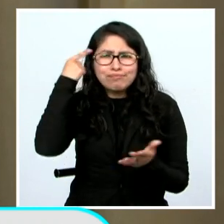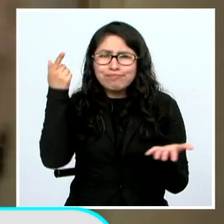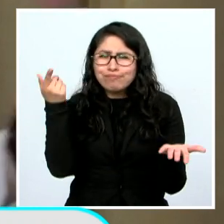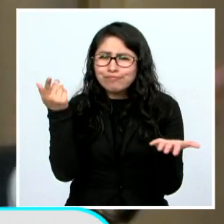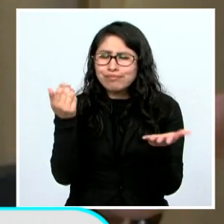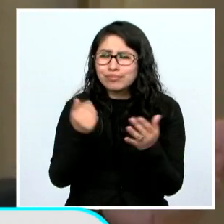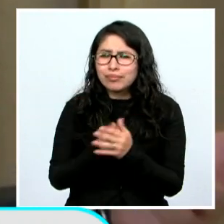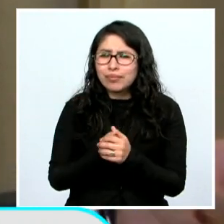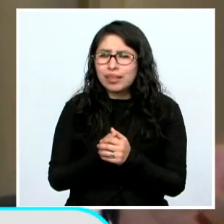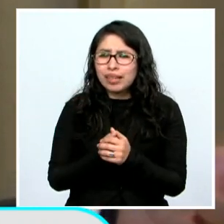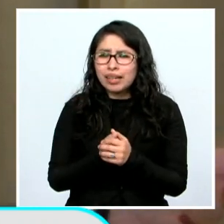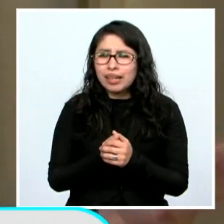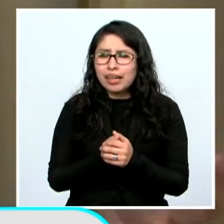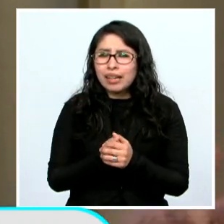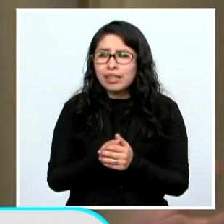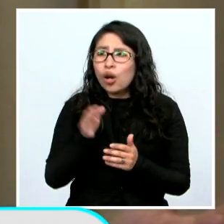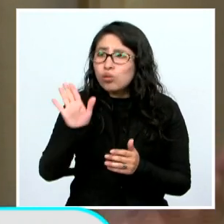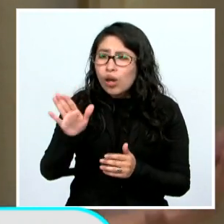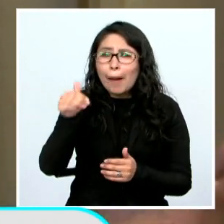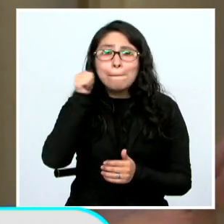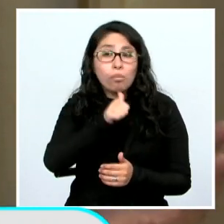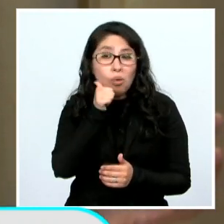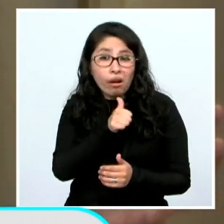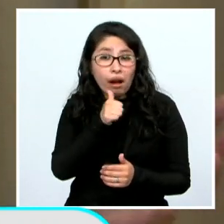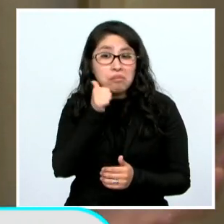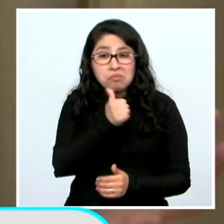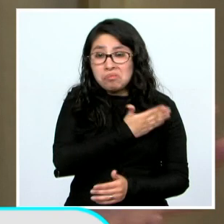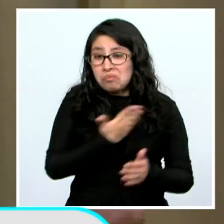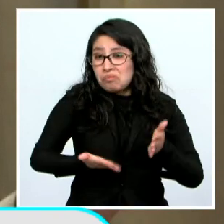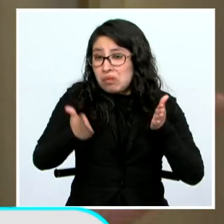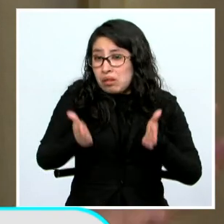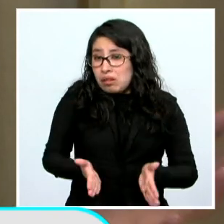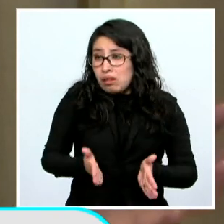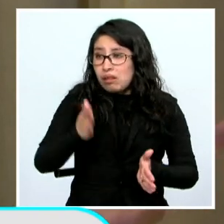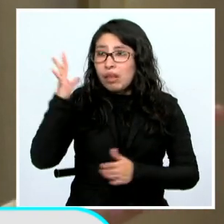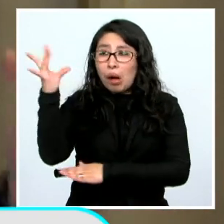sobre exigencia por el hecho de ser mujer? Porque al final vivimos un país